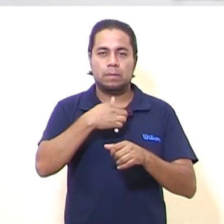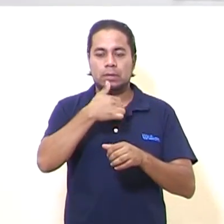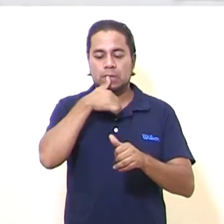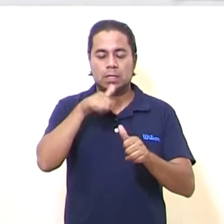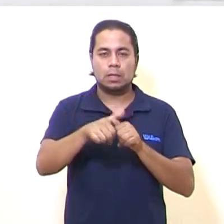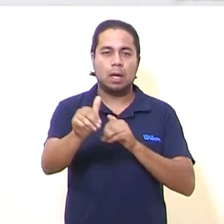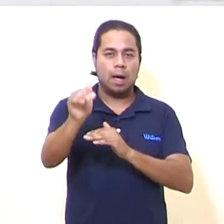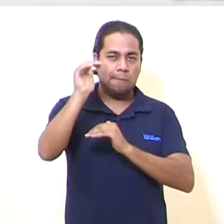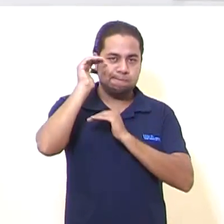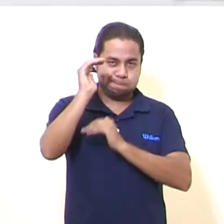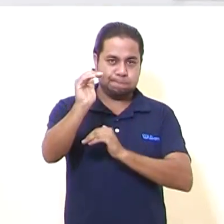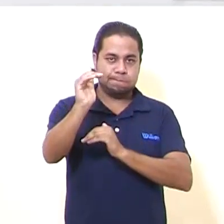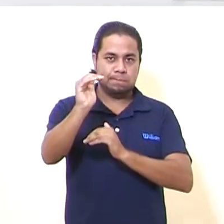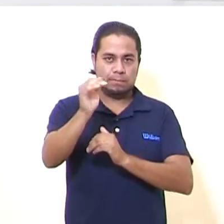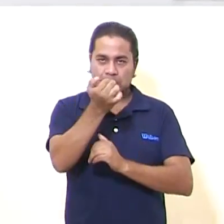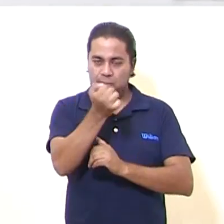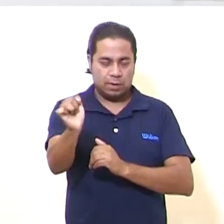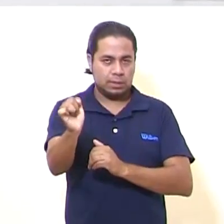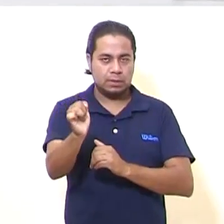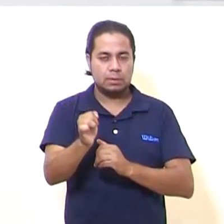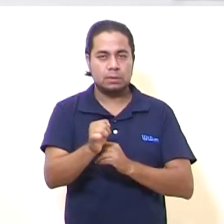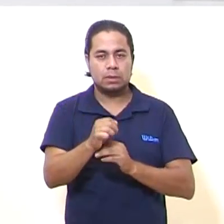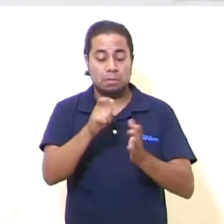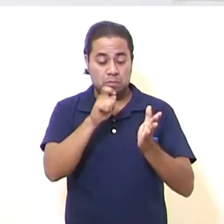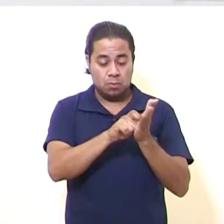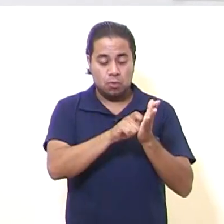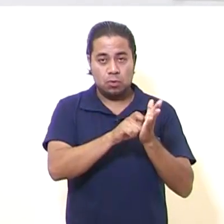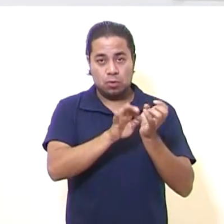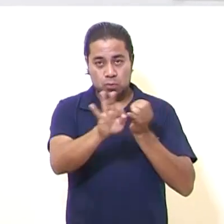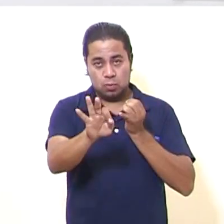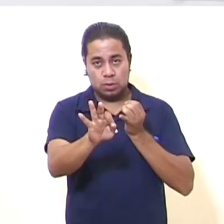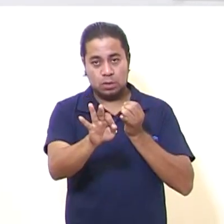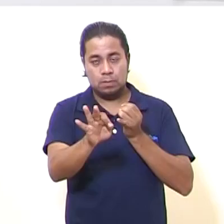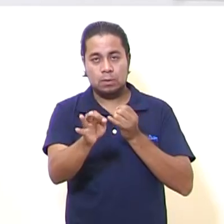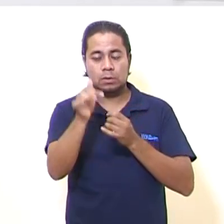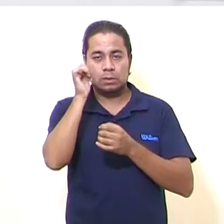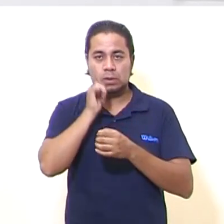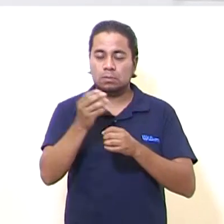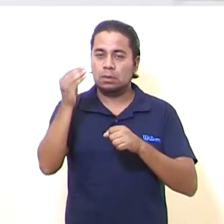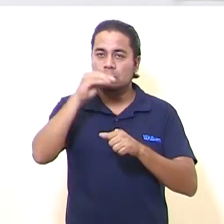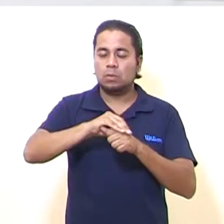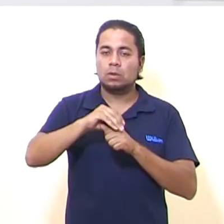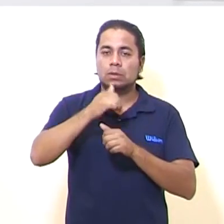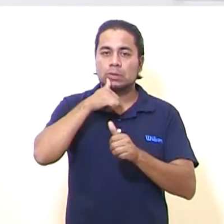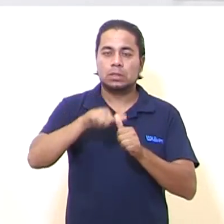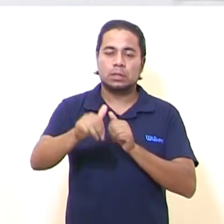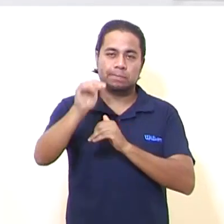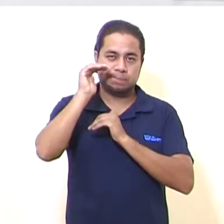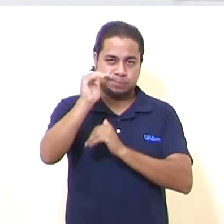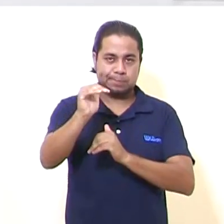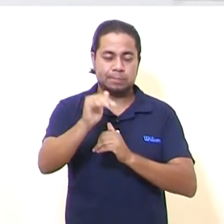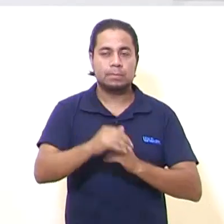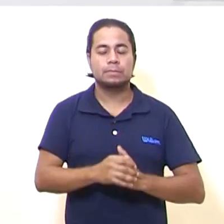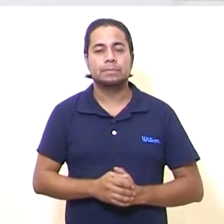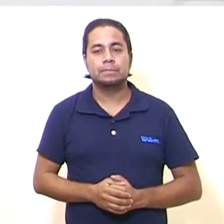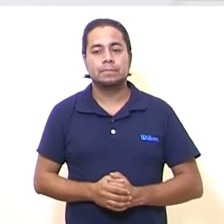mayúscula. Bien, después de todo punto va a ir siempre una mayúscula. La